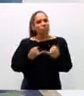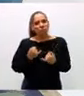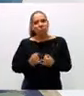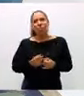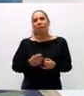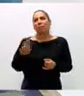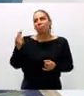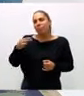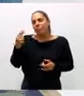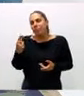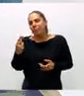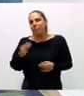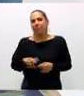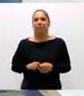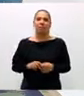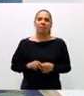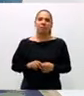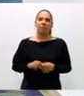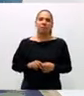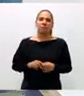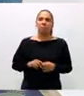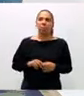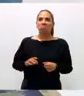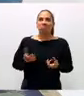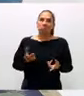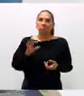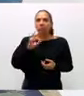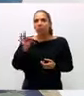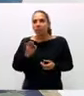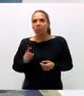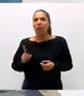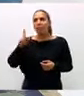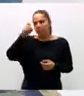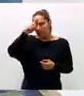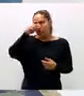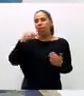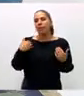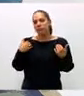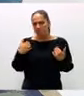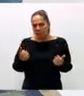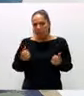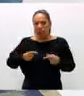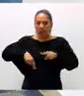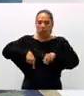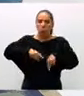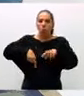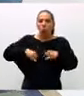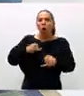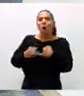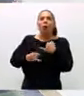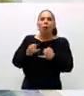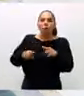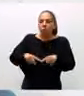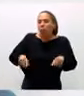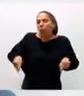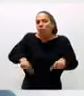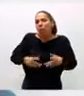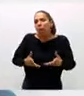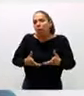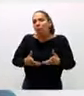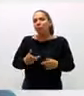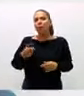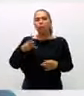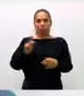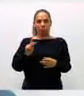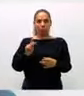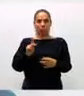fútbol, entonces ya no juegan fútbol. Pero ahí perdemos la oportunidad de aprender a convivir. Entonces,